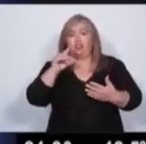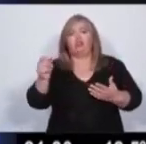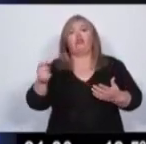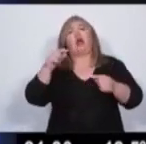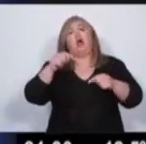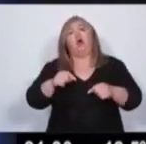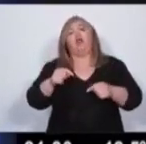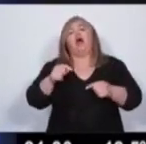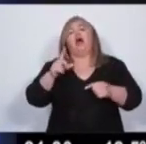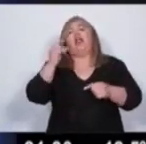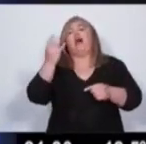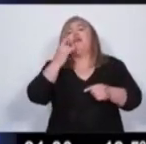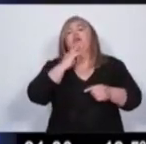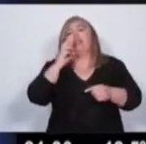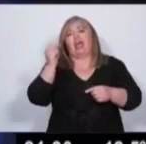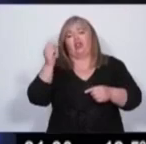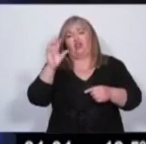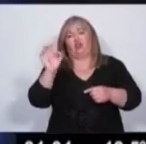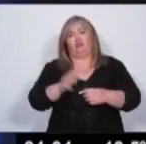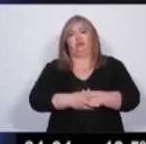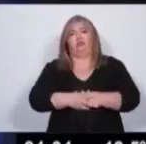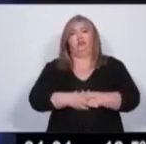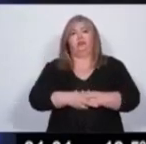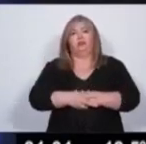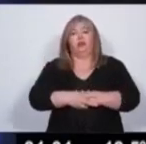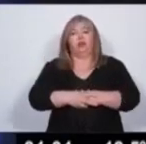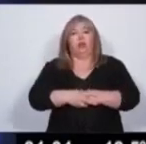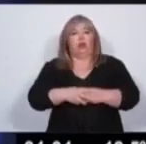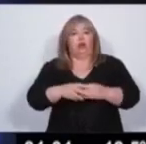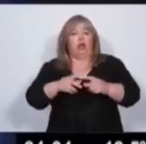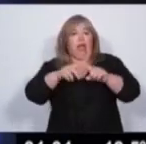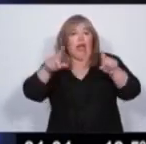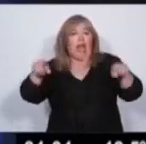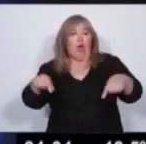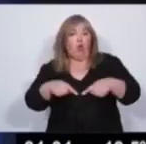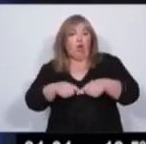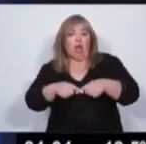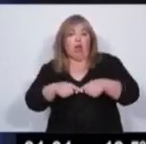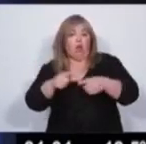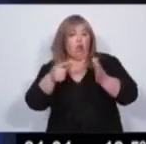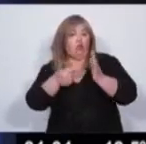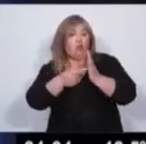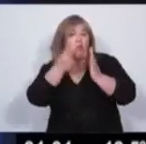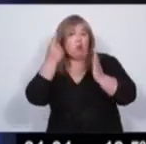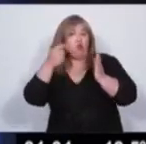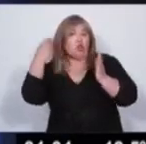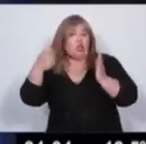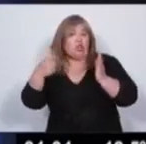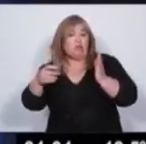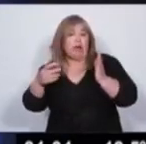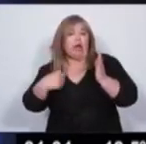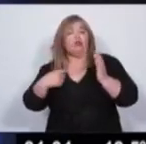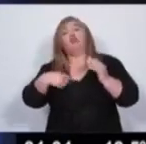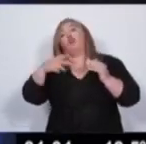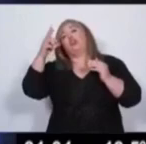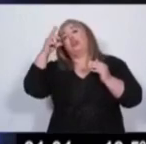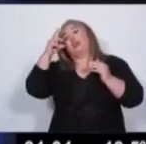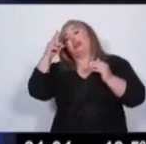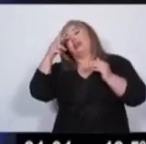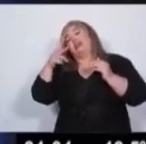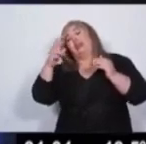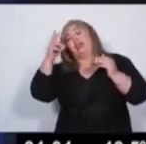ítem el aula Es un lugar en donde como maestro estoy todos los días desde las 8 de la mañana hasta las tres de la tarde Compartiendo